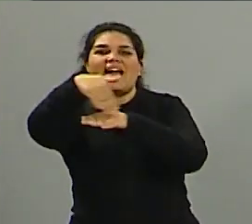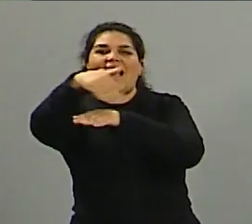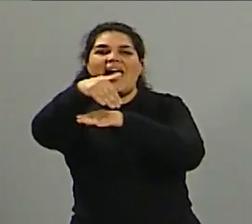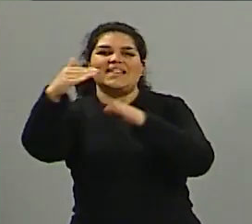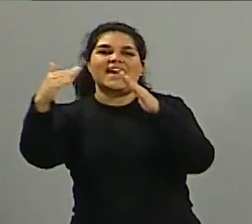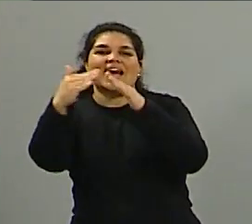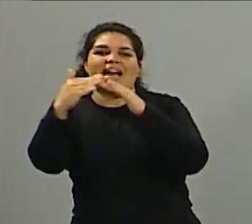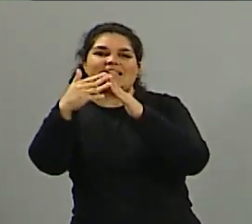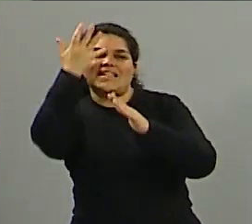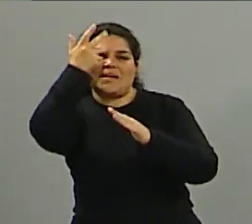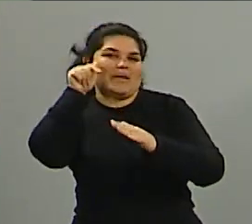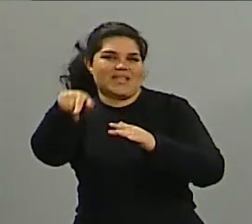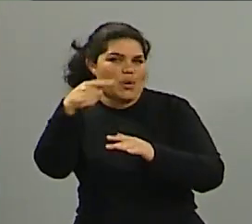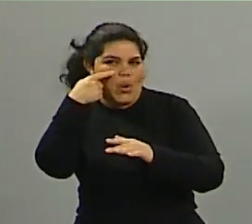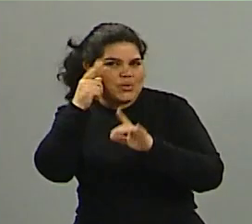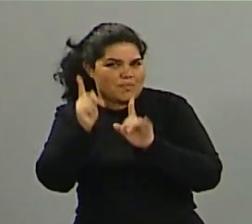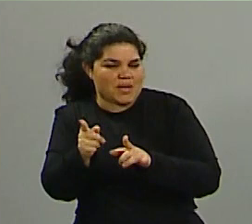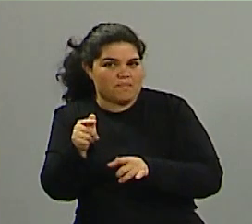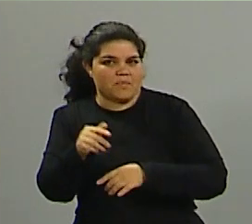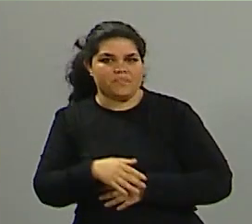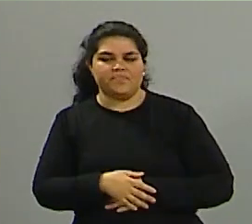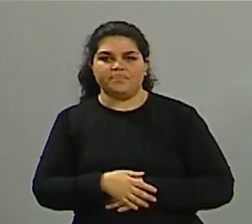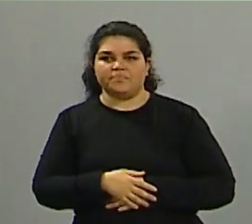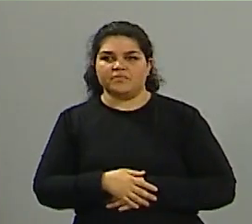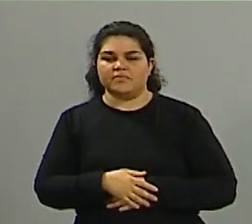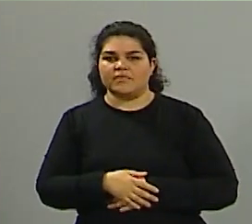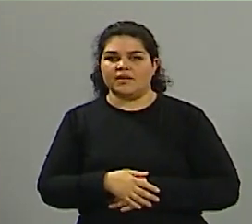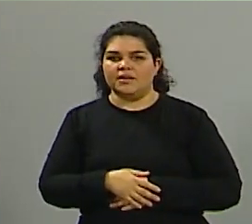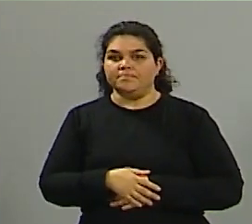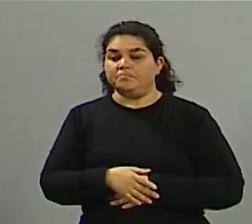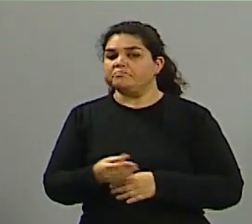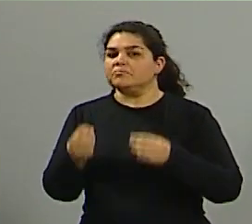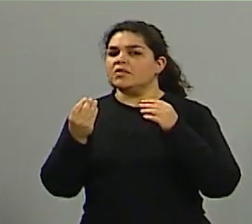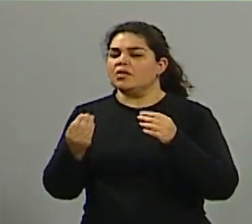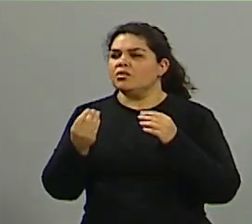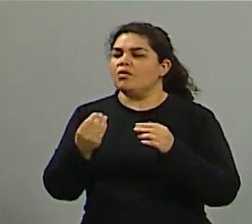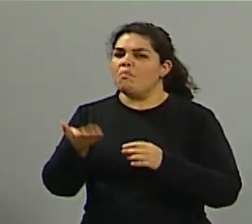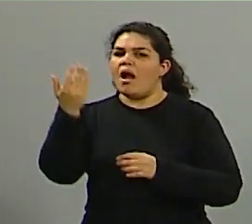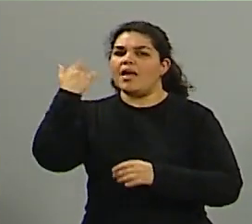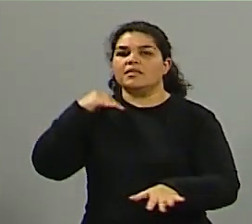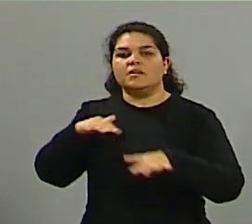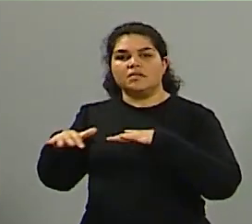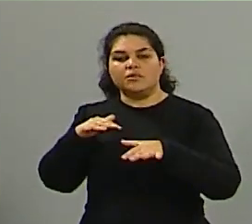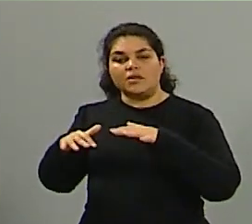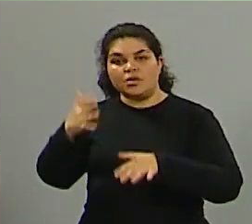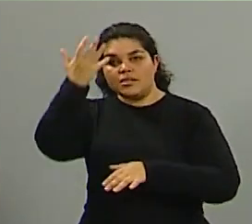como gobernador de Mendoza. ¿Cómo era la relación de San Martín también, digo, teniendo en cuenta que era otra época, que habían tenemos fama de conservadores